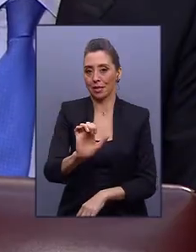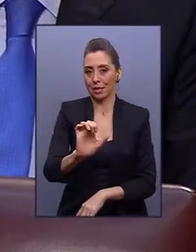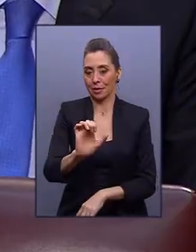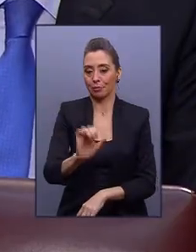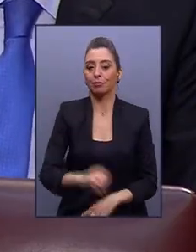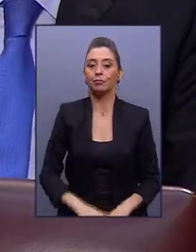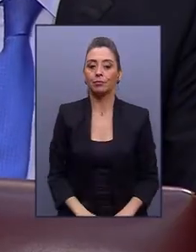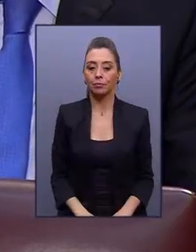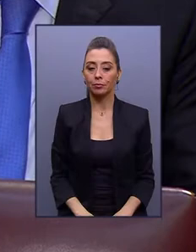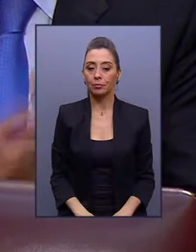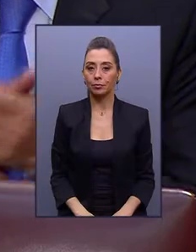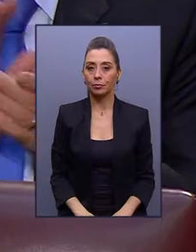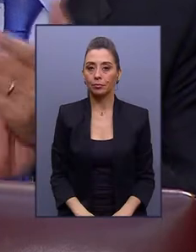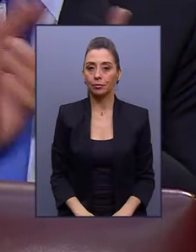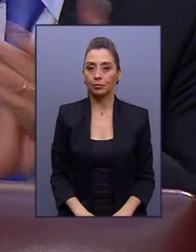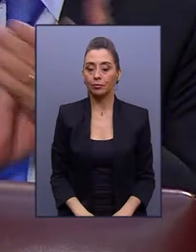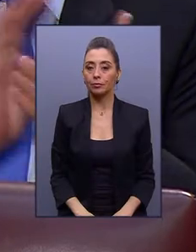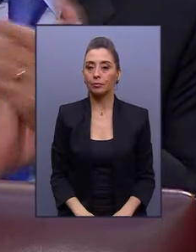Por otro lado,